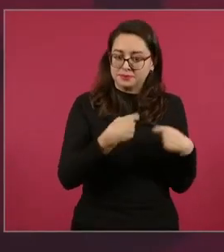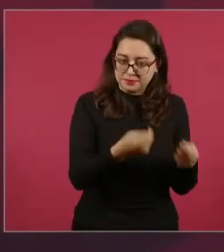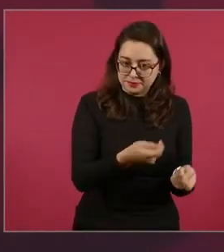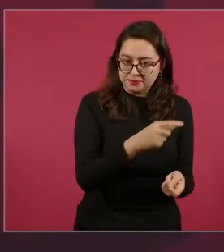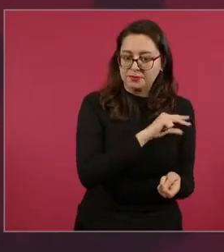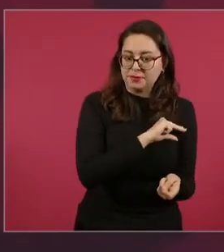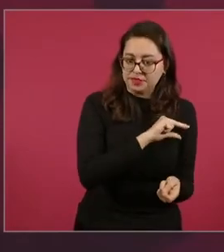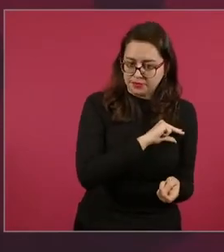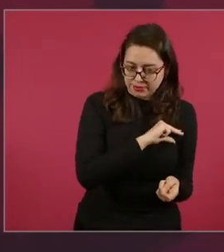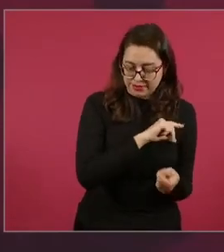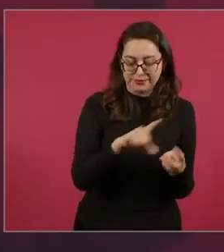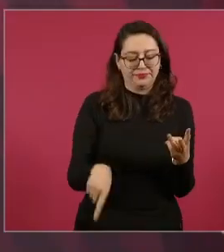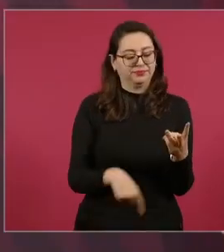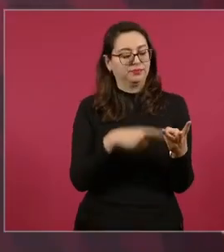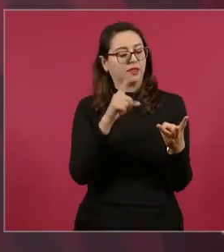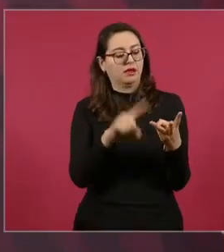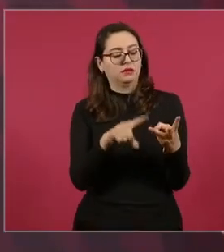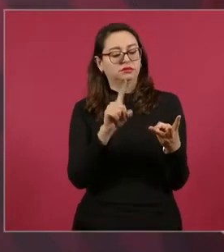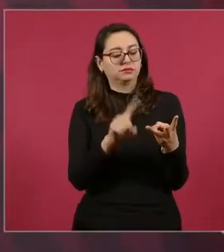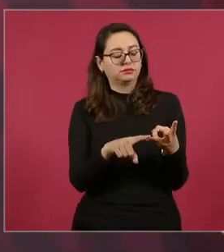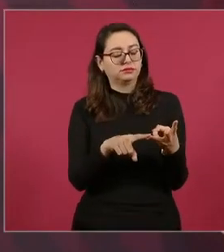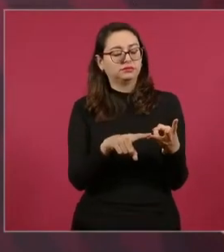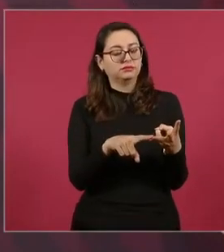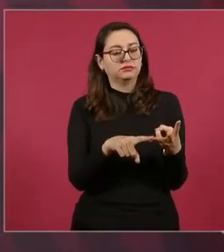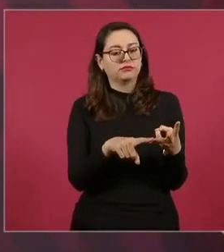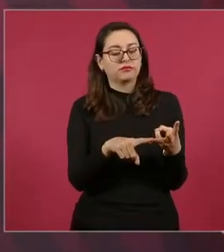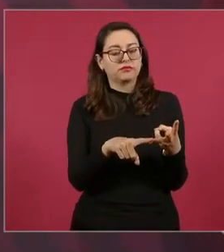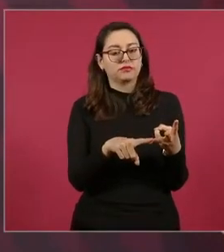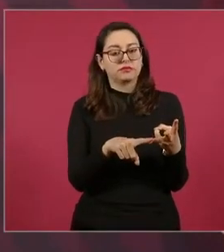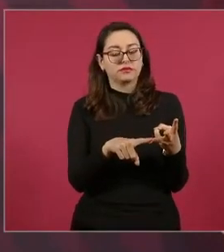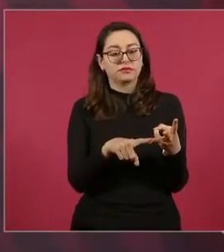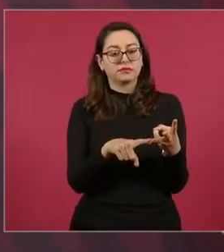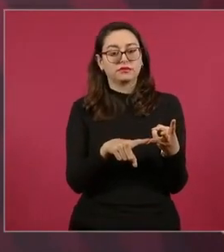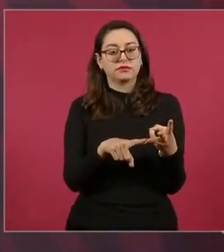Está concesionado el mantenimiento de la carretera